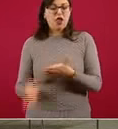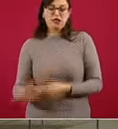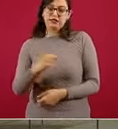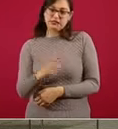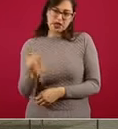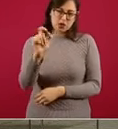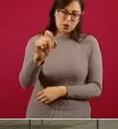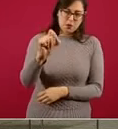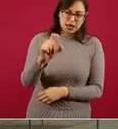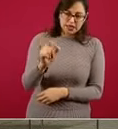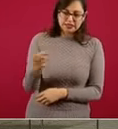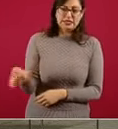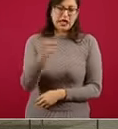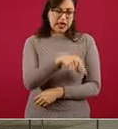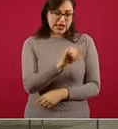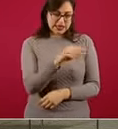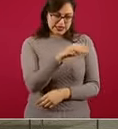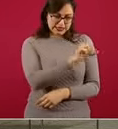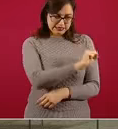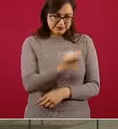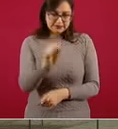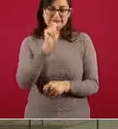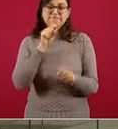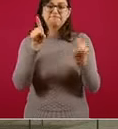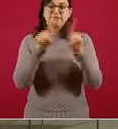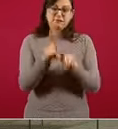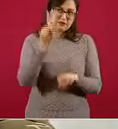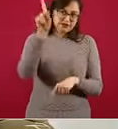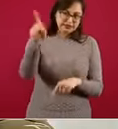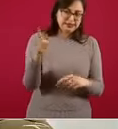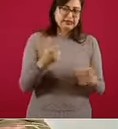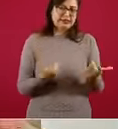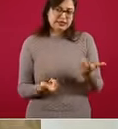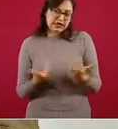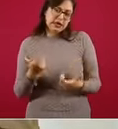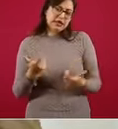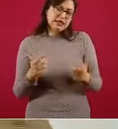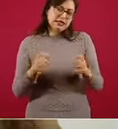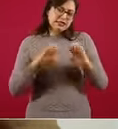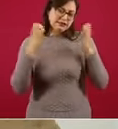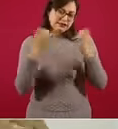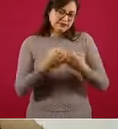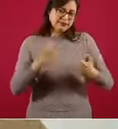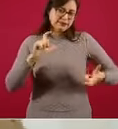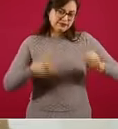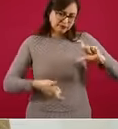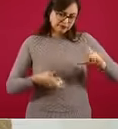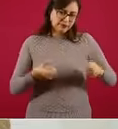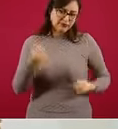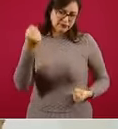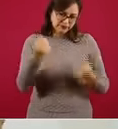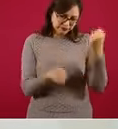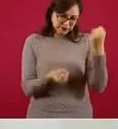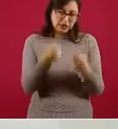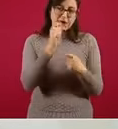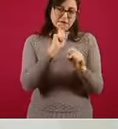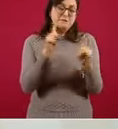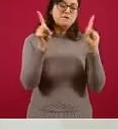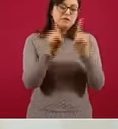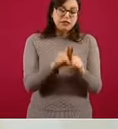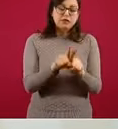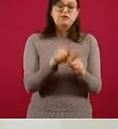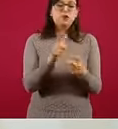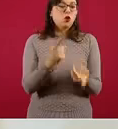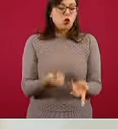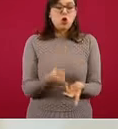tenido también un incremento importante en el autódromo, también ha redesignado otras